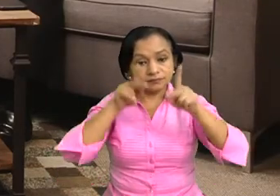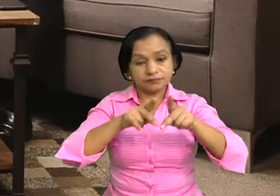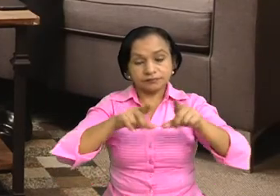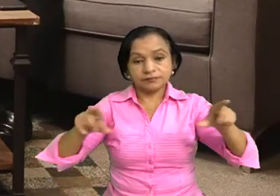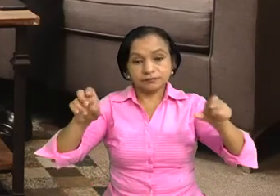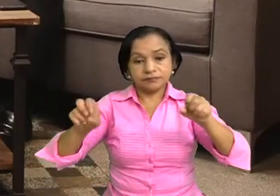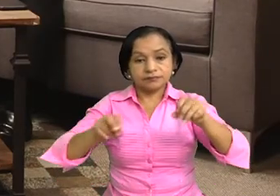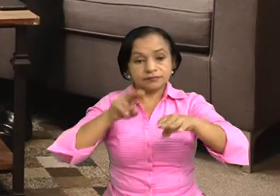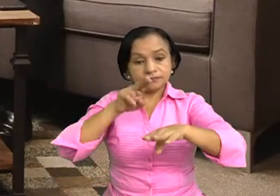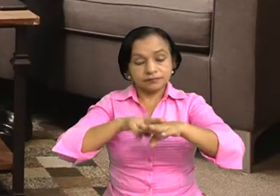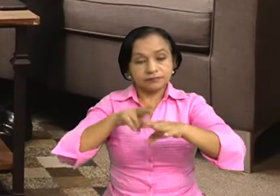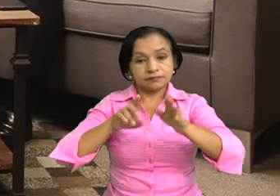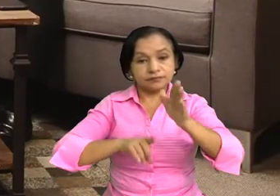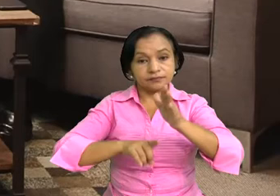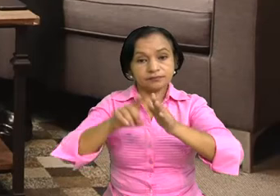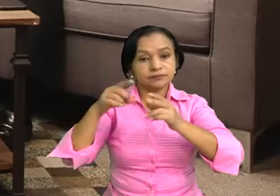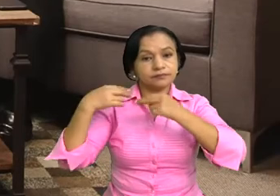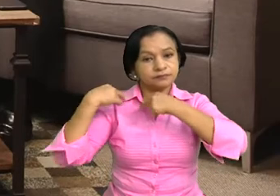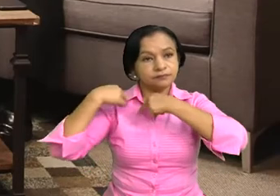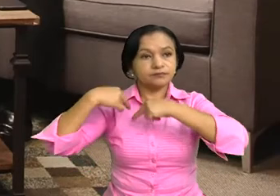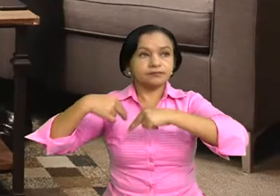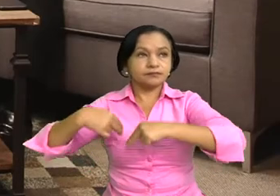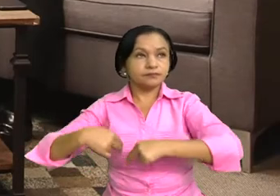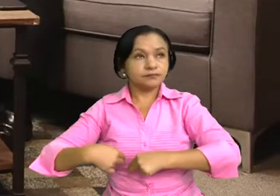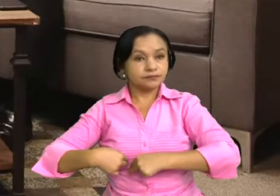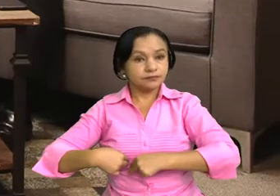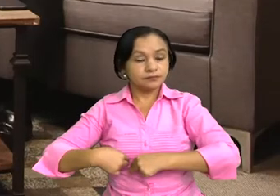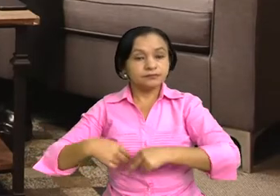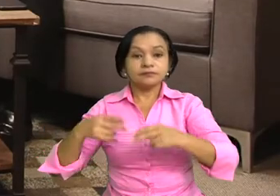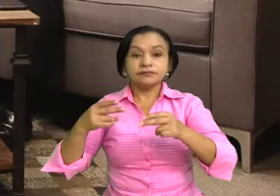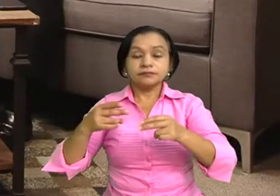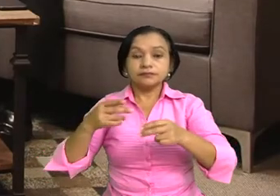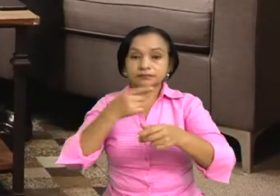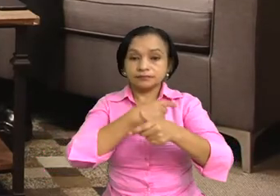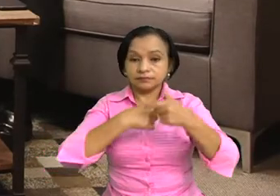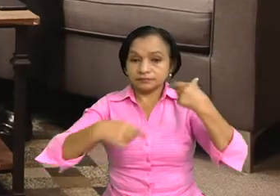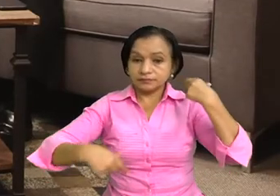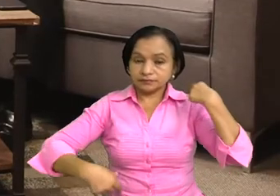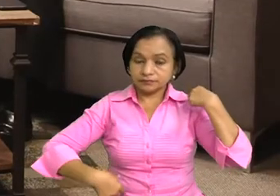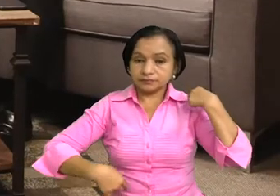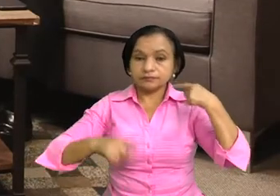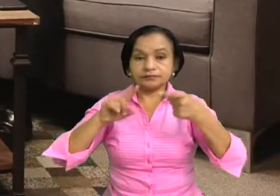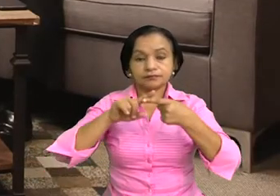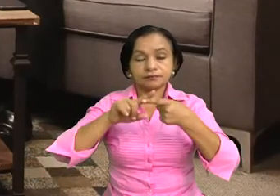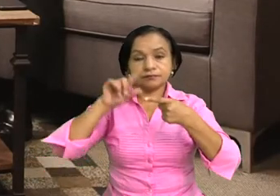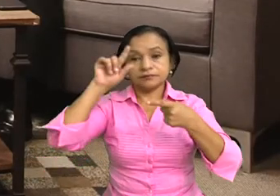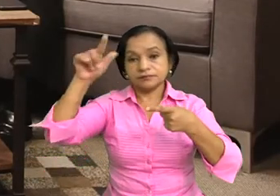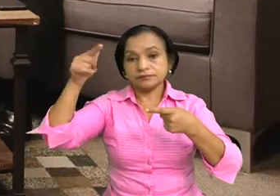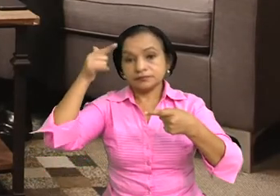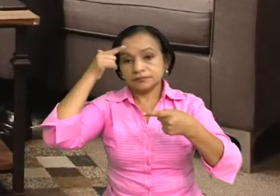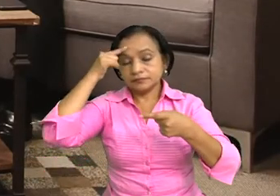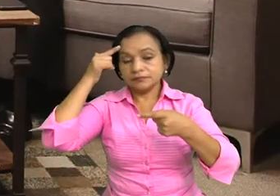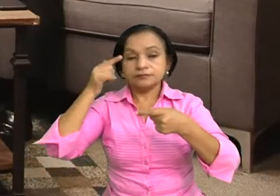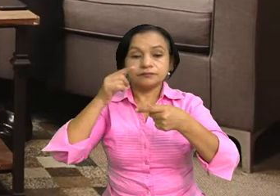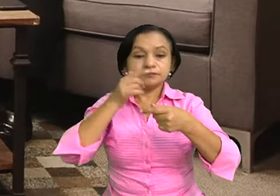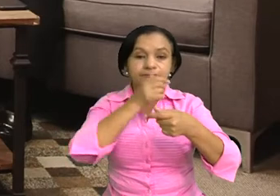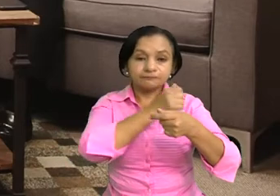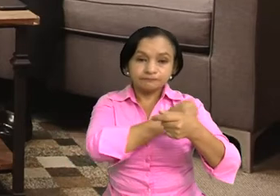de Desarrollo Humano de nuestro presidente, de nuestro Gobierno de Reconciliación y Unidad